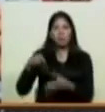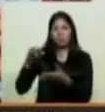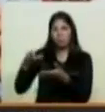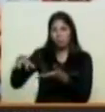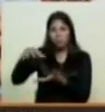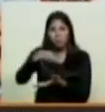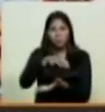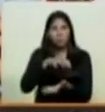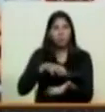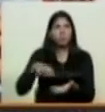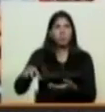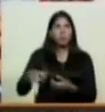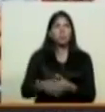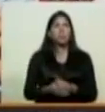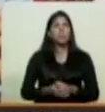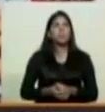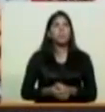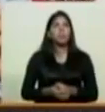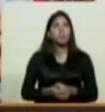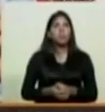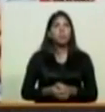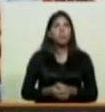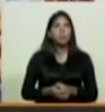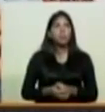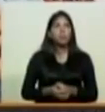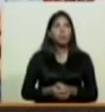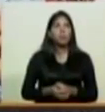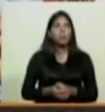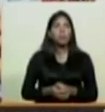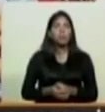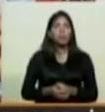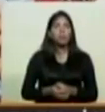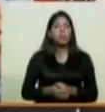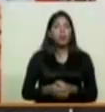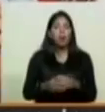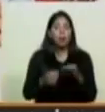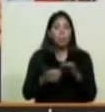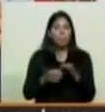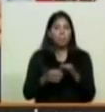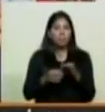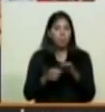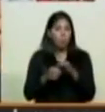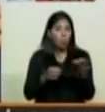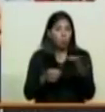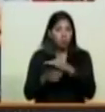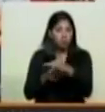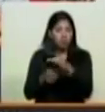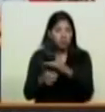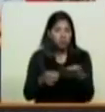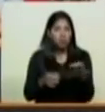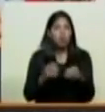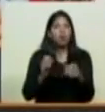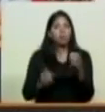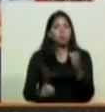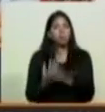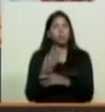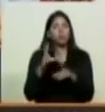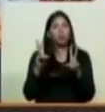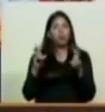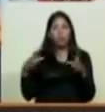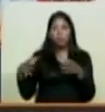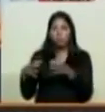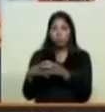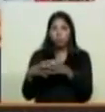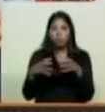hemos planteado decretar en cada una de las subregiones los distritos motores de desarrollo, crear la Corporación Productiva Mirandina y la Corporación